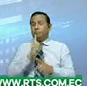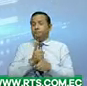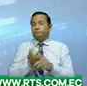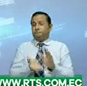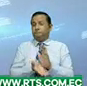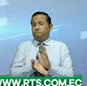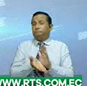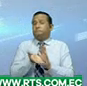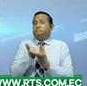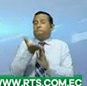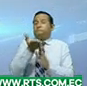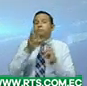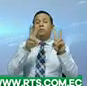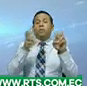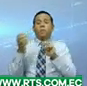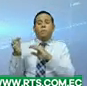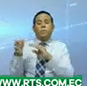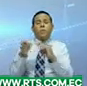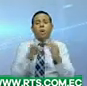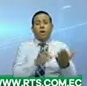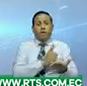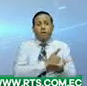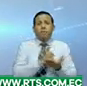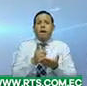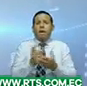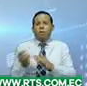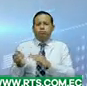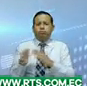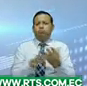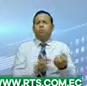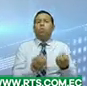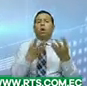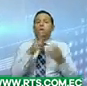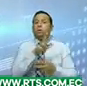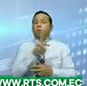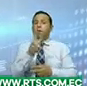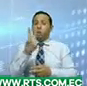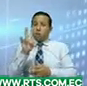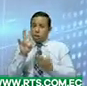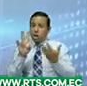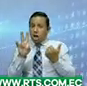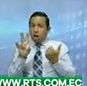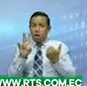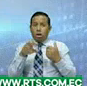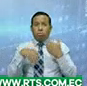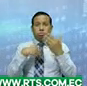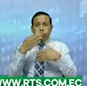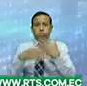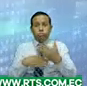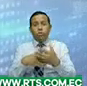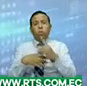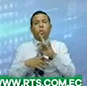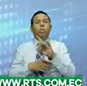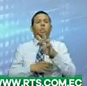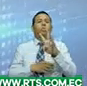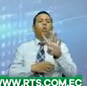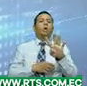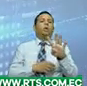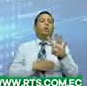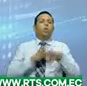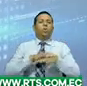la mortalidad, en esta misma semana, de los 327 fallecidos registrados, 84 fueron por COVID-19, es